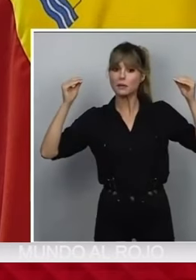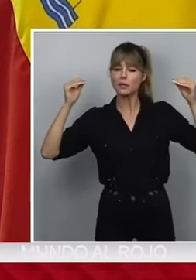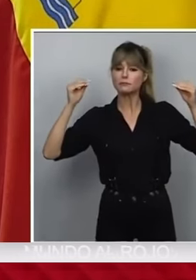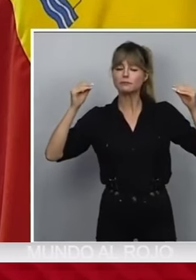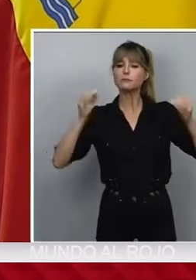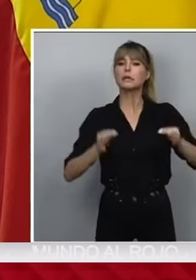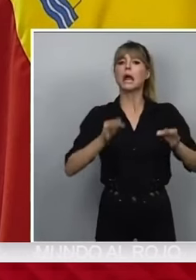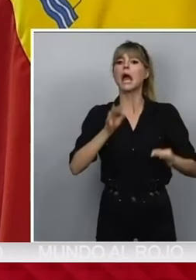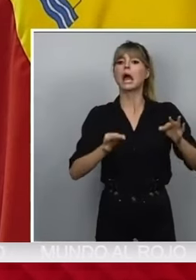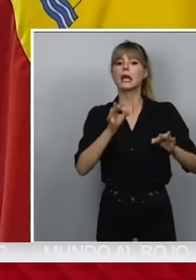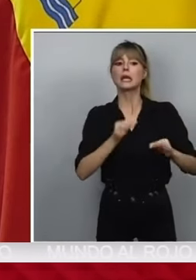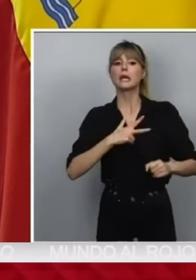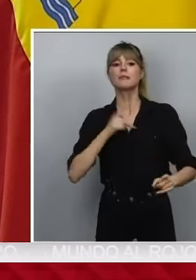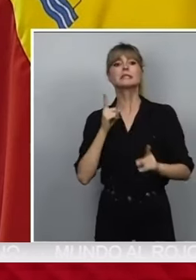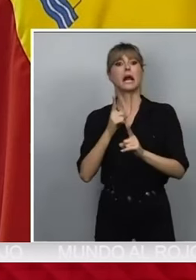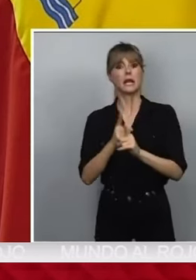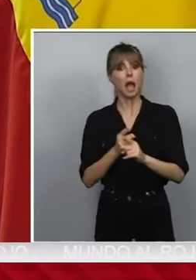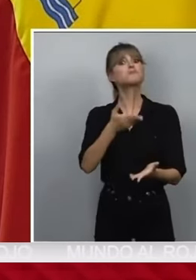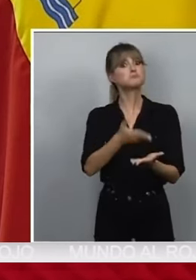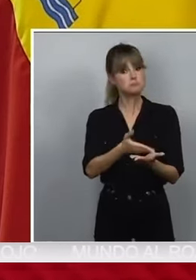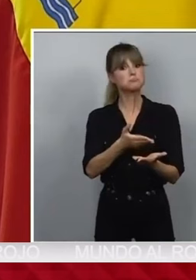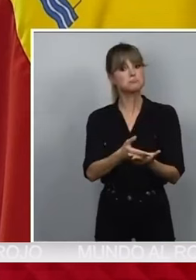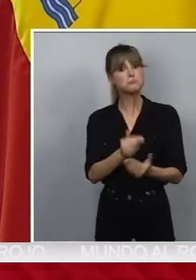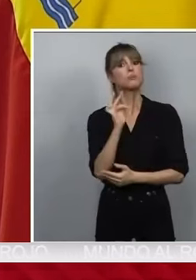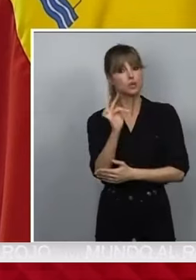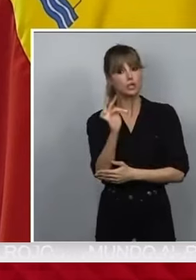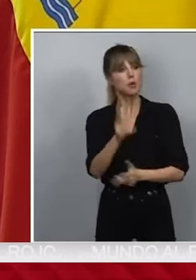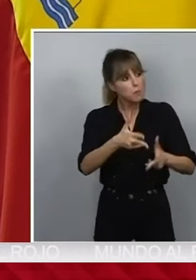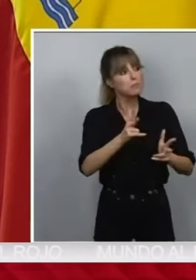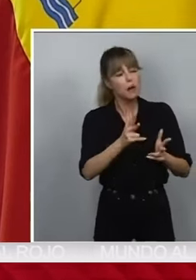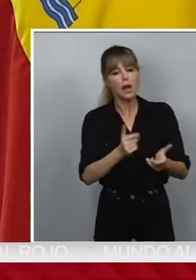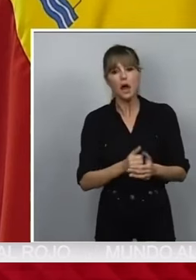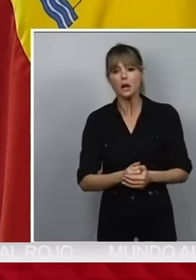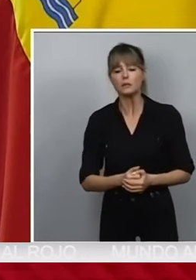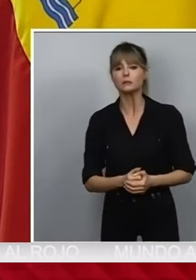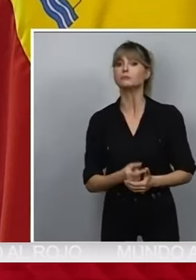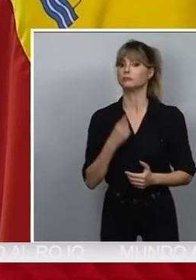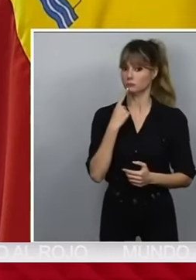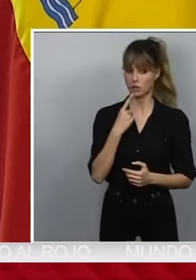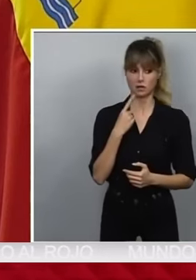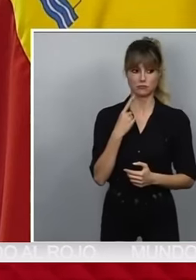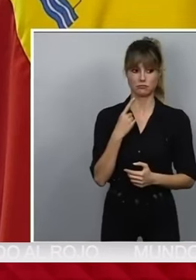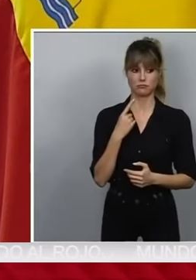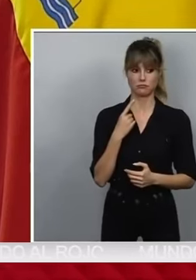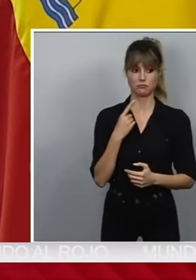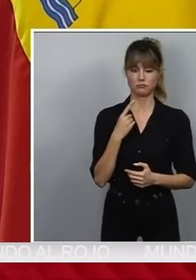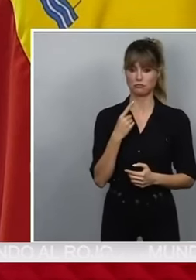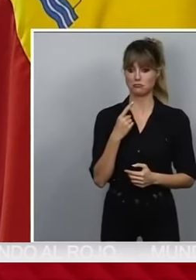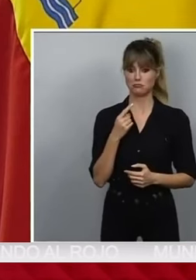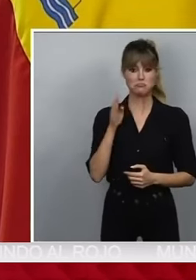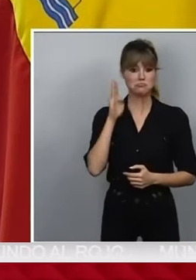fiscalía que son los informes que además han dicho claramente desde el primer momento que no hay ninguna